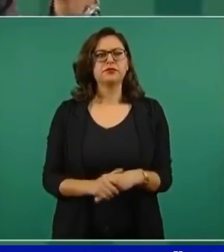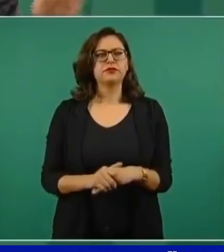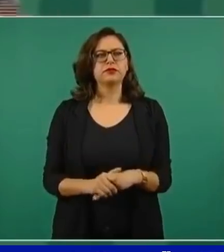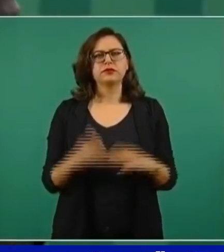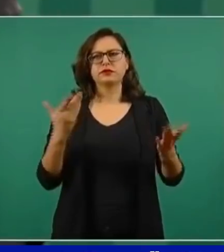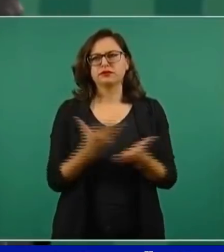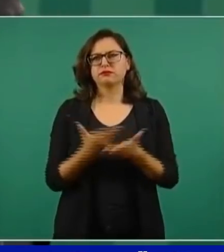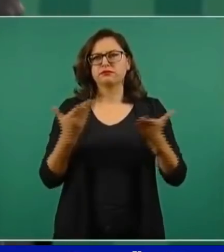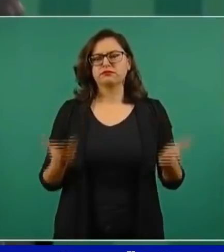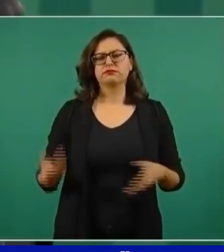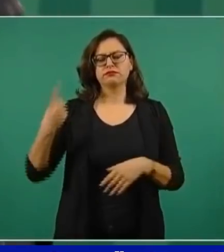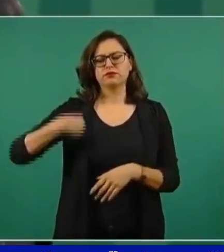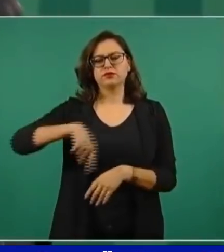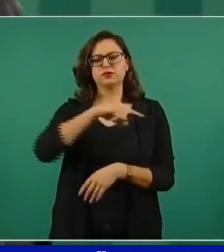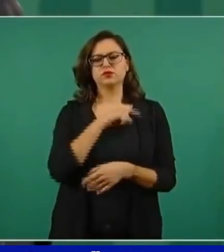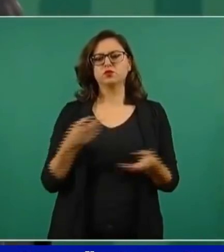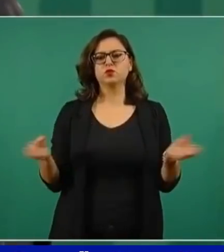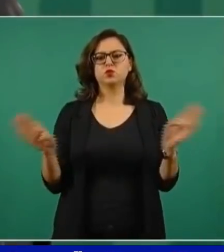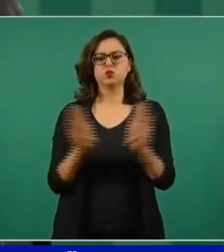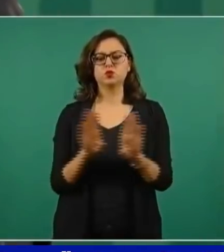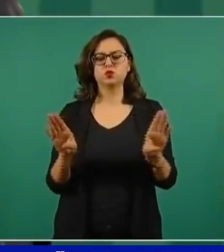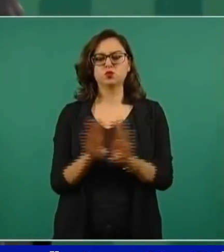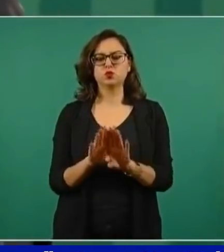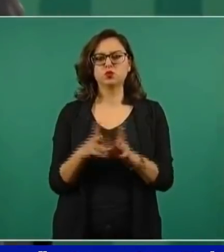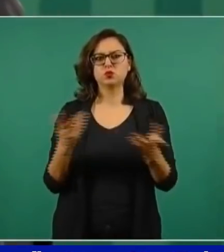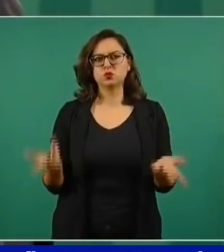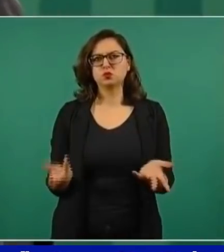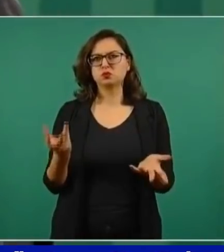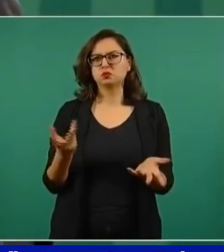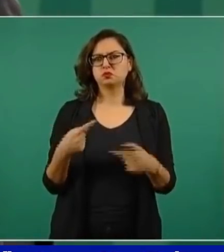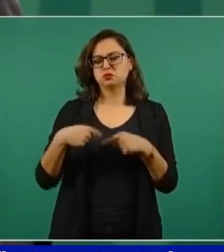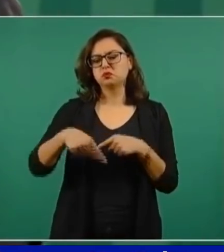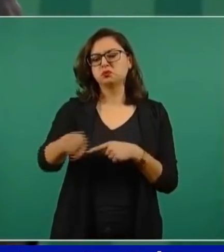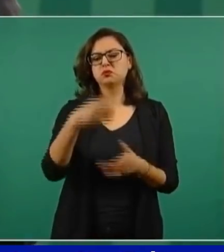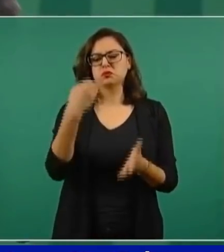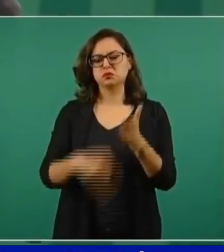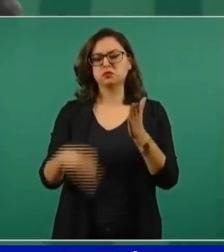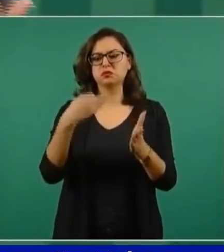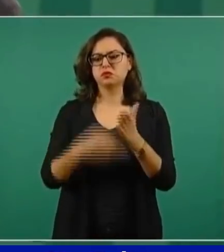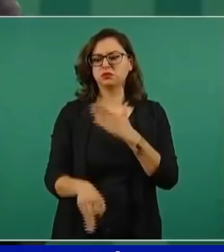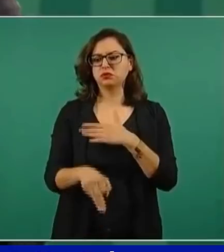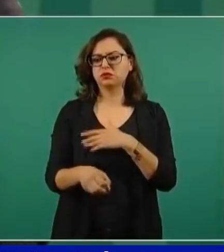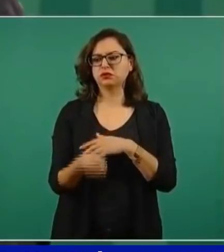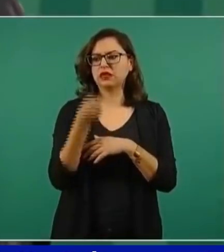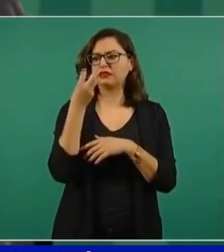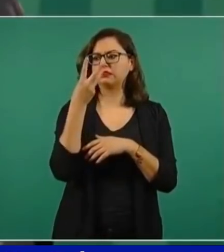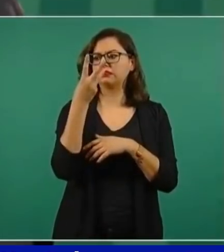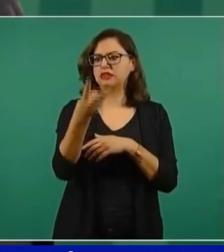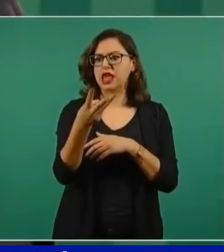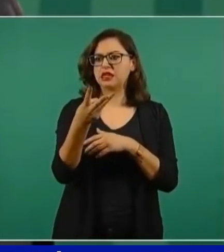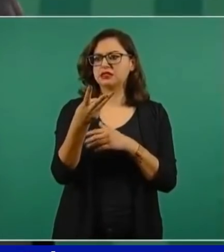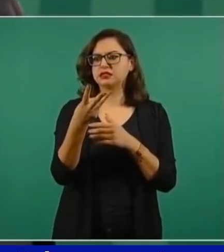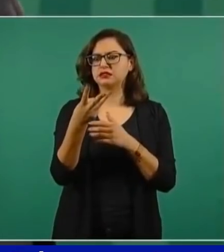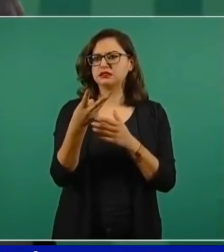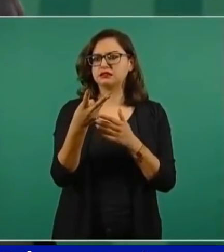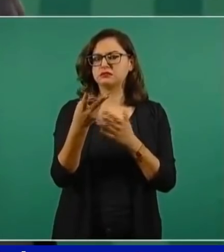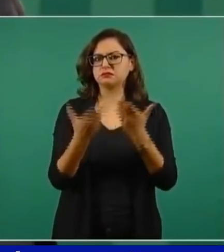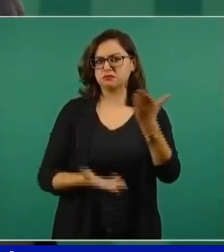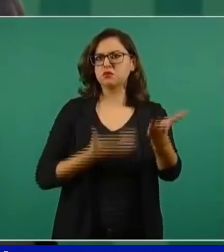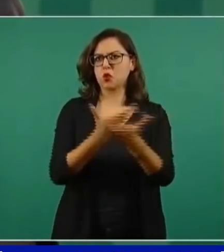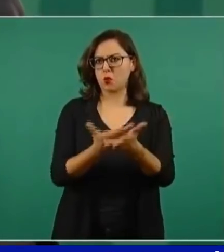Pues 3 reformas constitucionales. Tengo la obligación